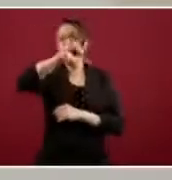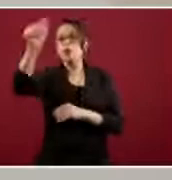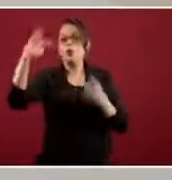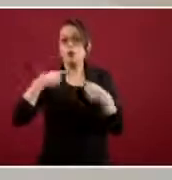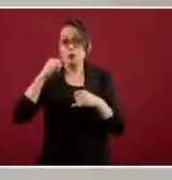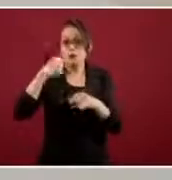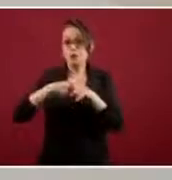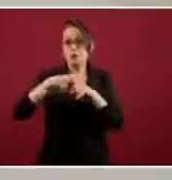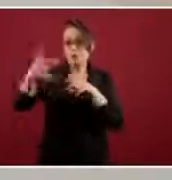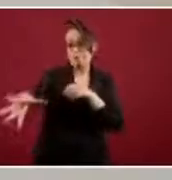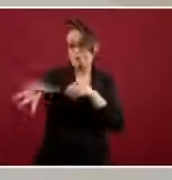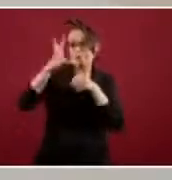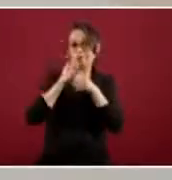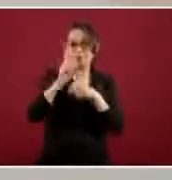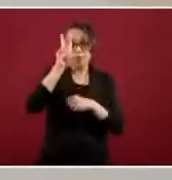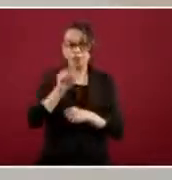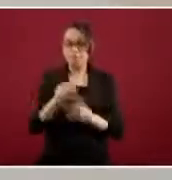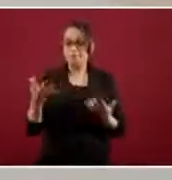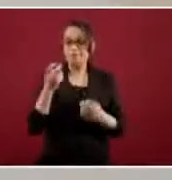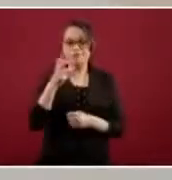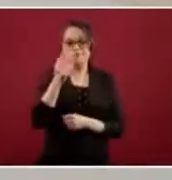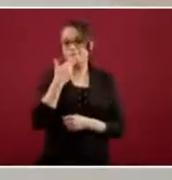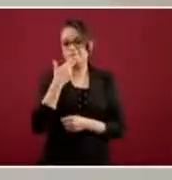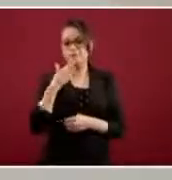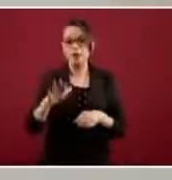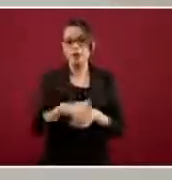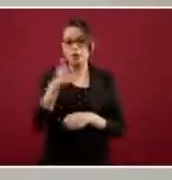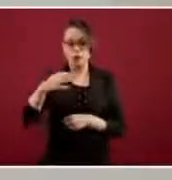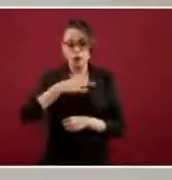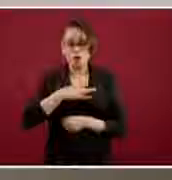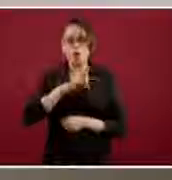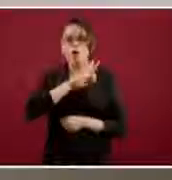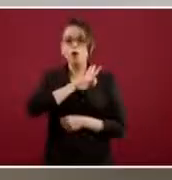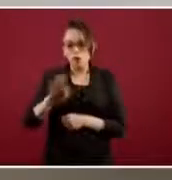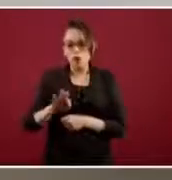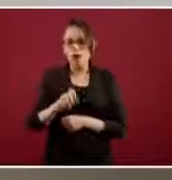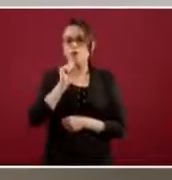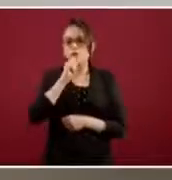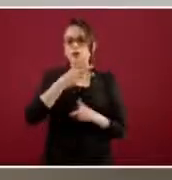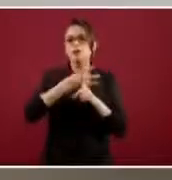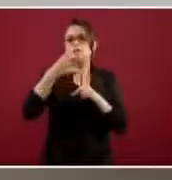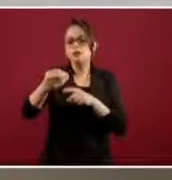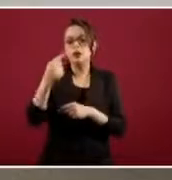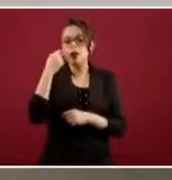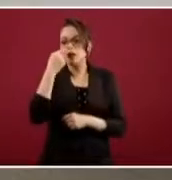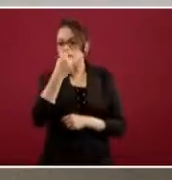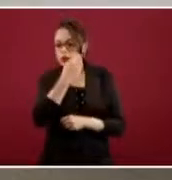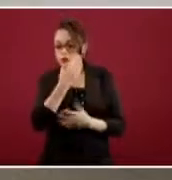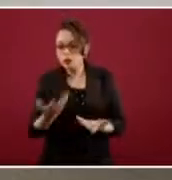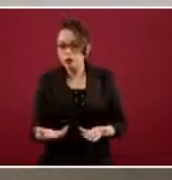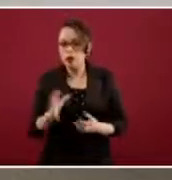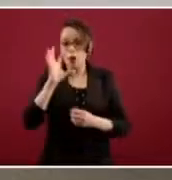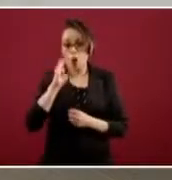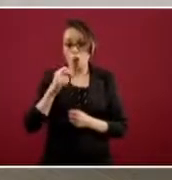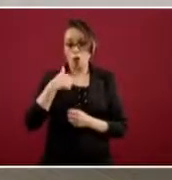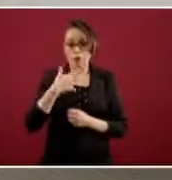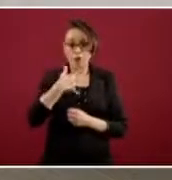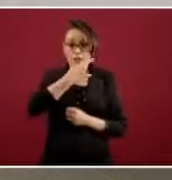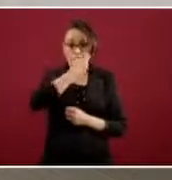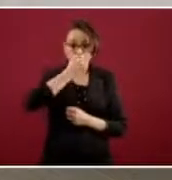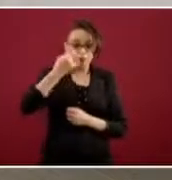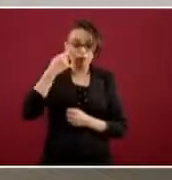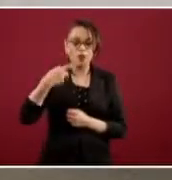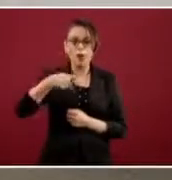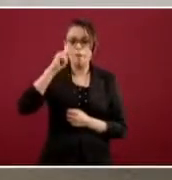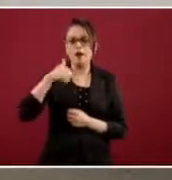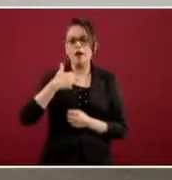claro, porque el virus entra también por los ojos, o si tengo la mascarilla y me estoy tocando la cara porque ya me dio calor